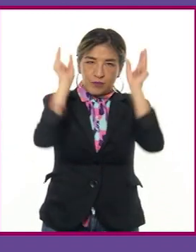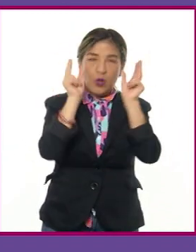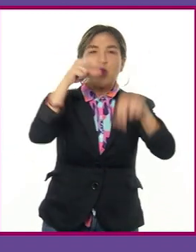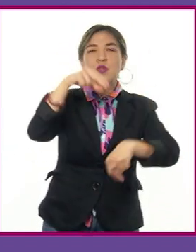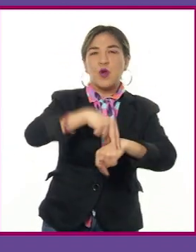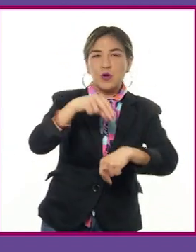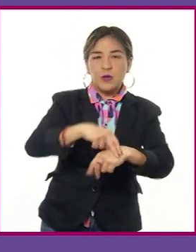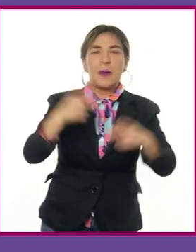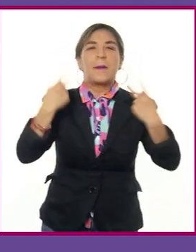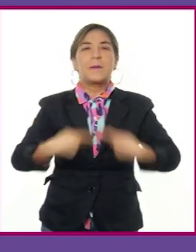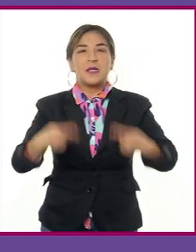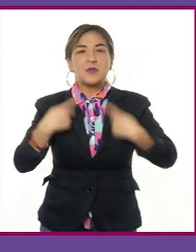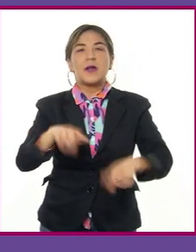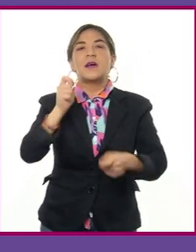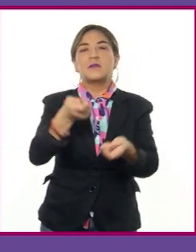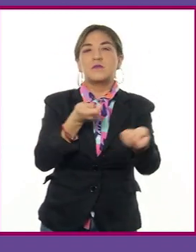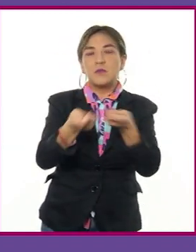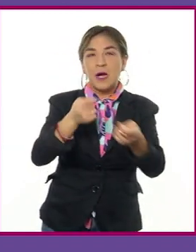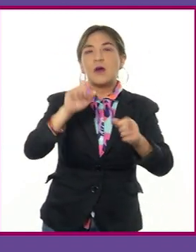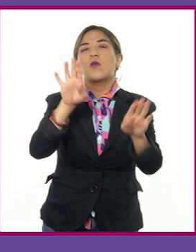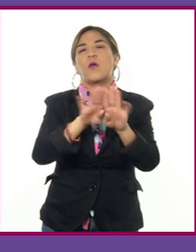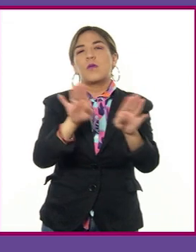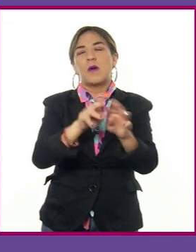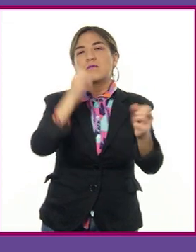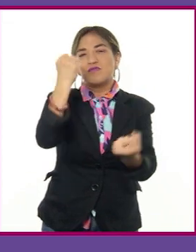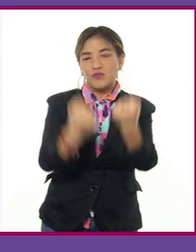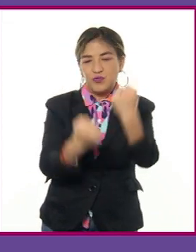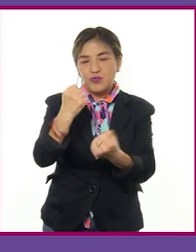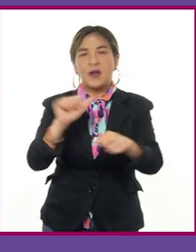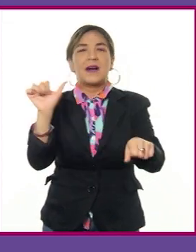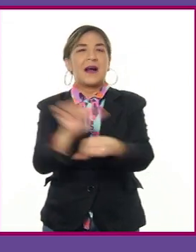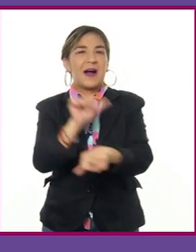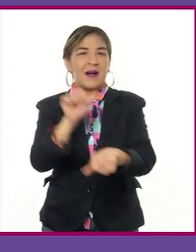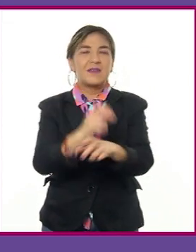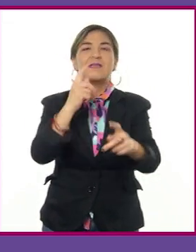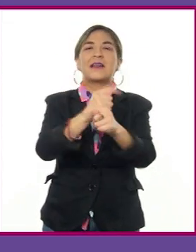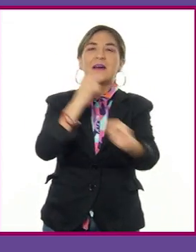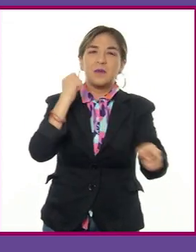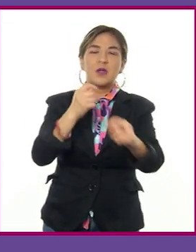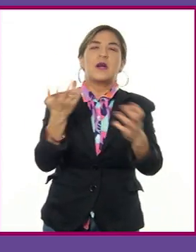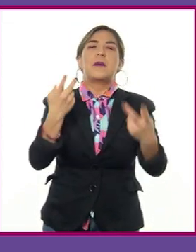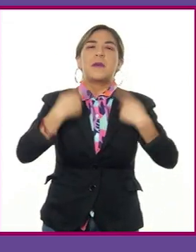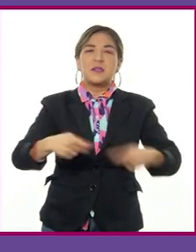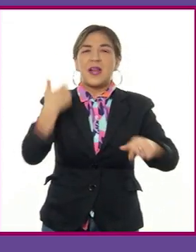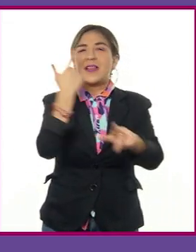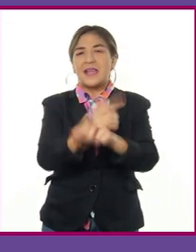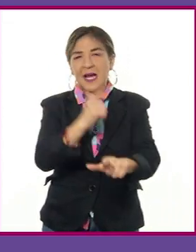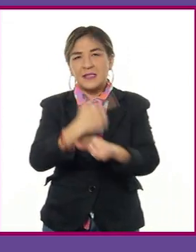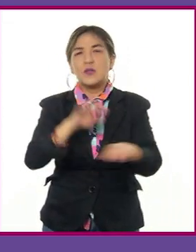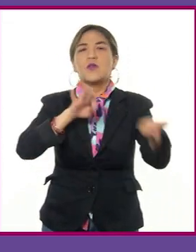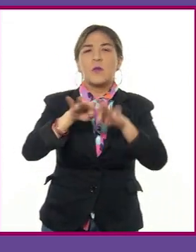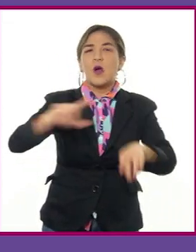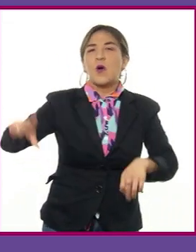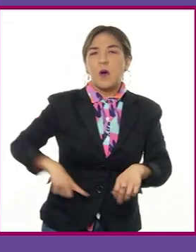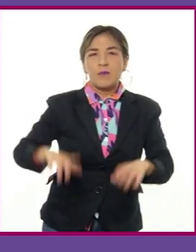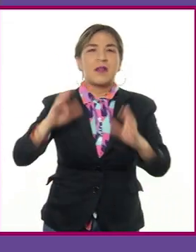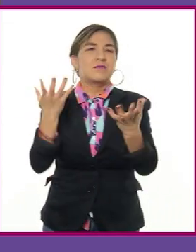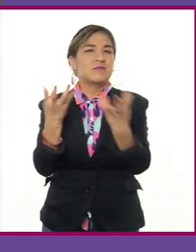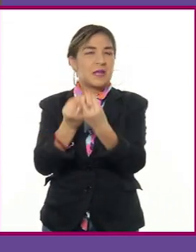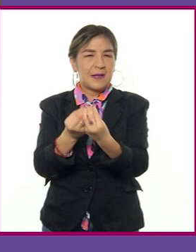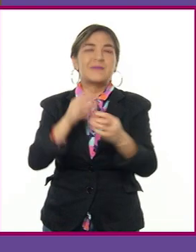médicos, personas que manejan el transporte público, camioneros, taxistas, empleadas y empleados de gobierno, por nombrar algunos